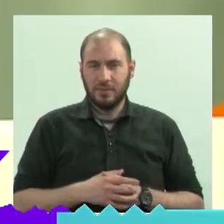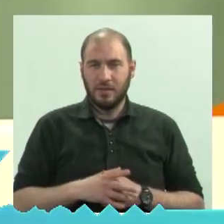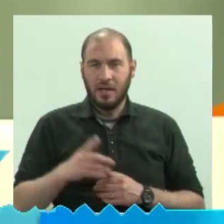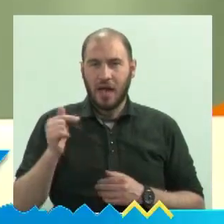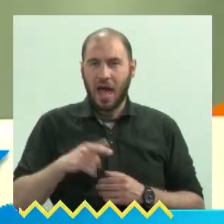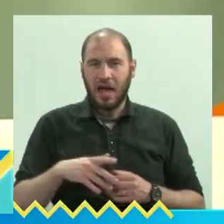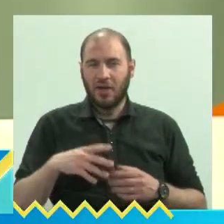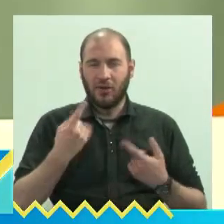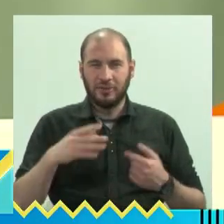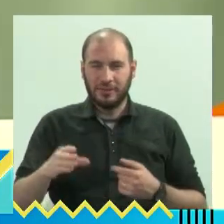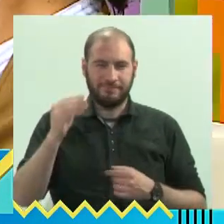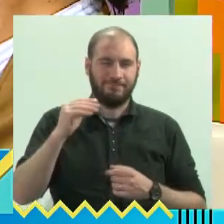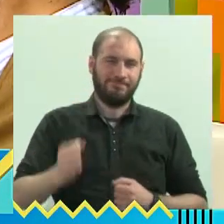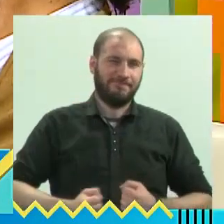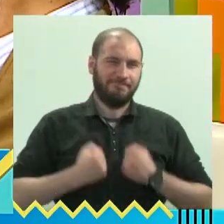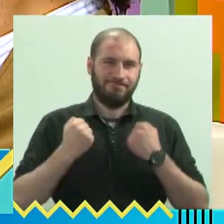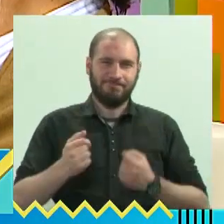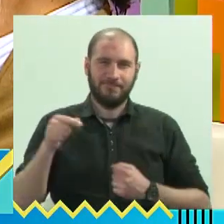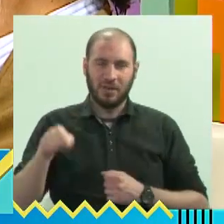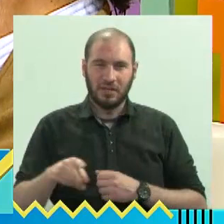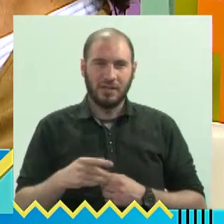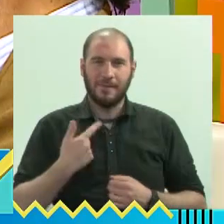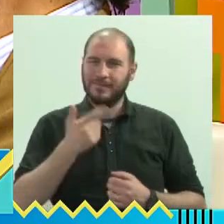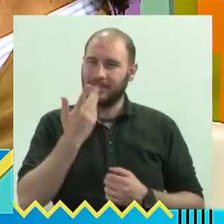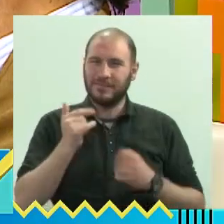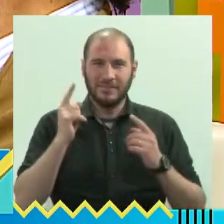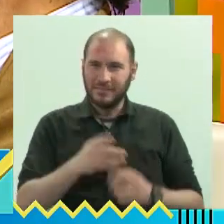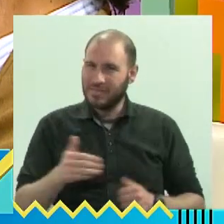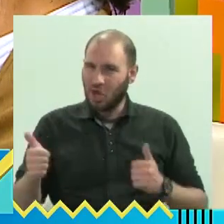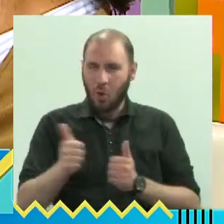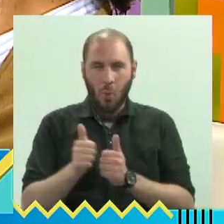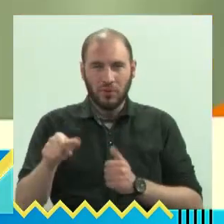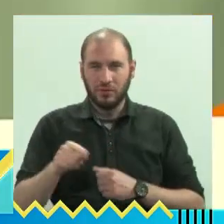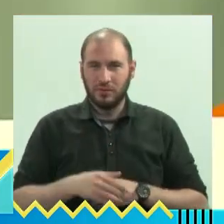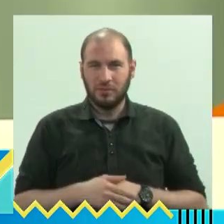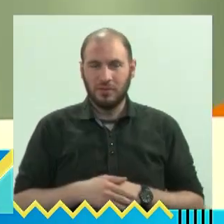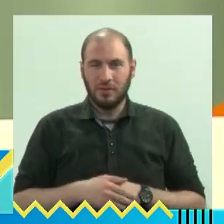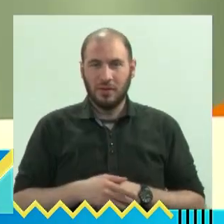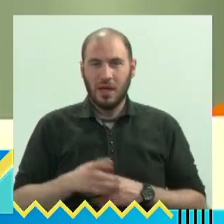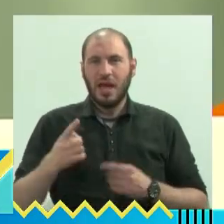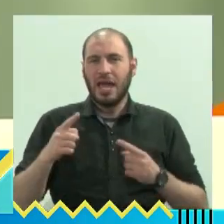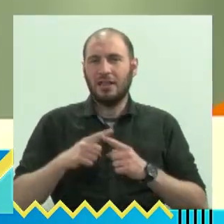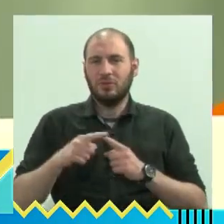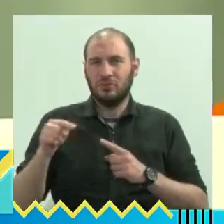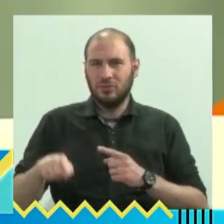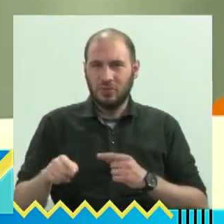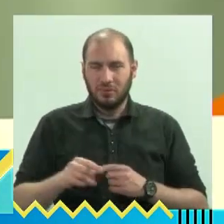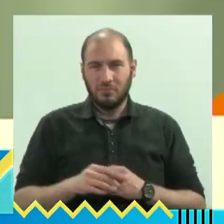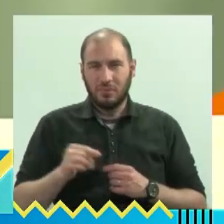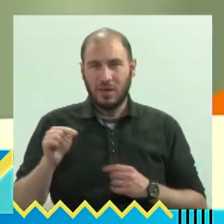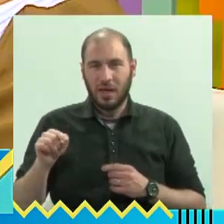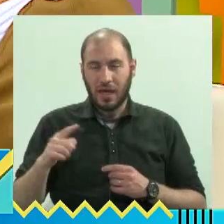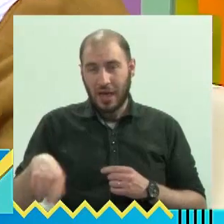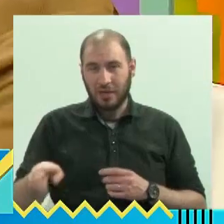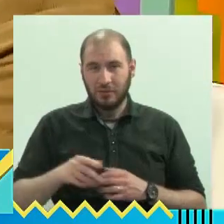adopta esa condición de héroe, digamos, de cómo me gustaría también estar ahí, cómo me gustaría... Creo que son instituciones que eran objetivamente,